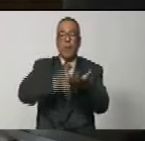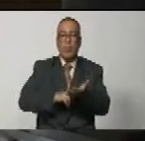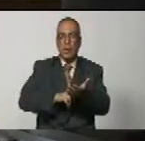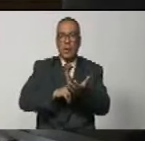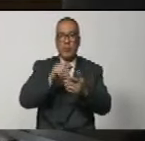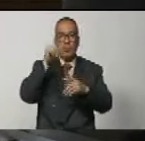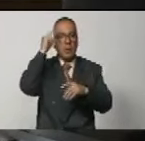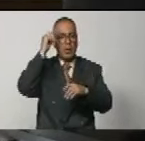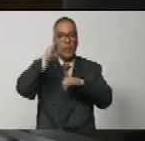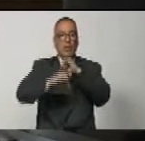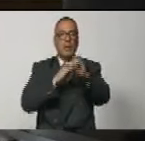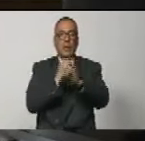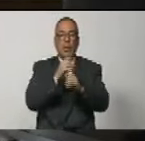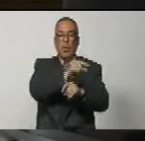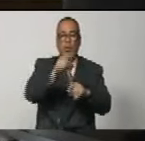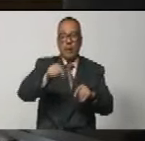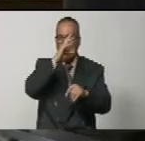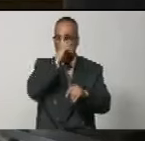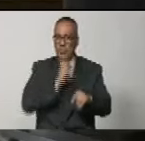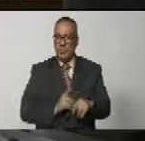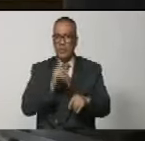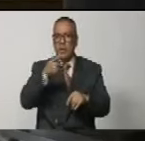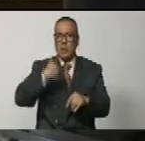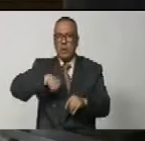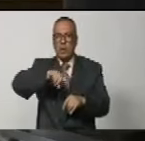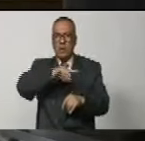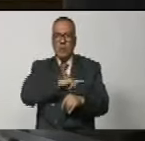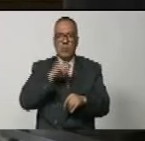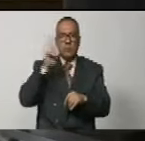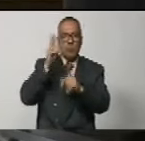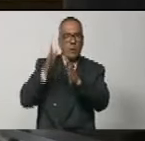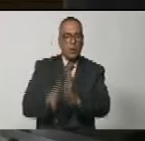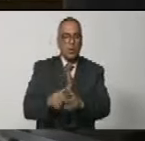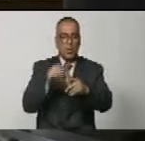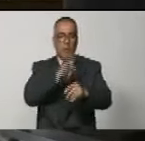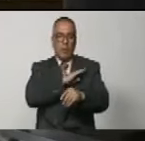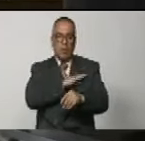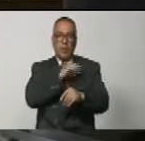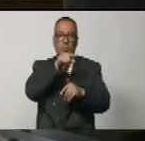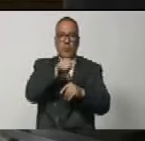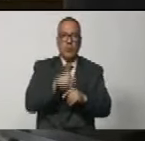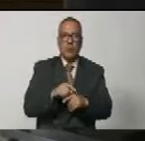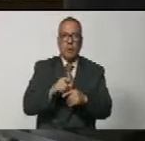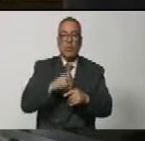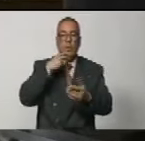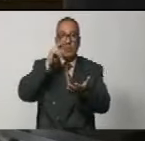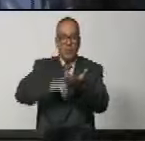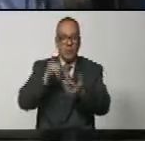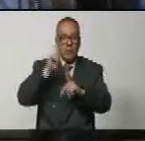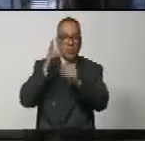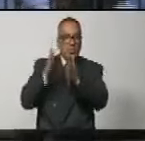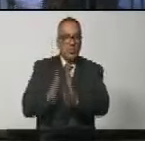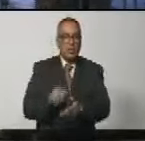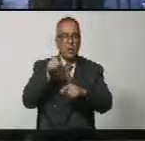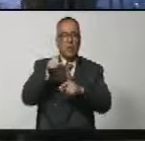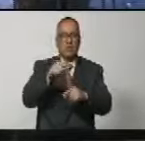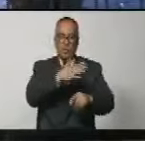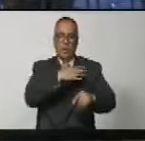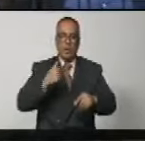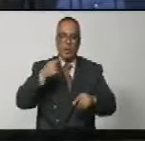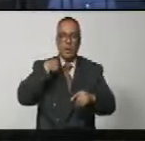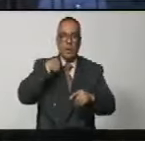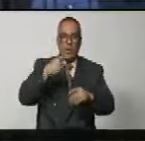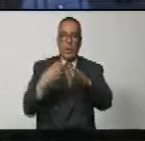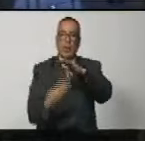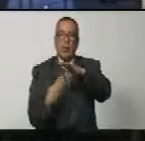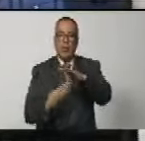Día Internacional de las Personas con Discapacidad, nosotros los venezolanos somos propios, es lo afirmativo venezolano, es lo que queremos, es